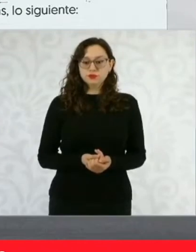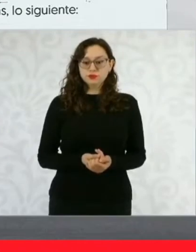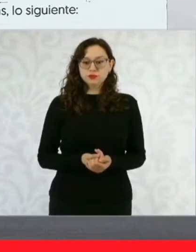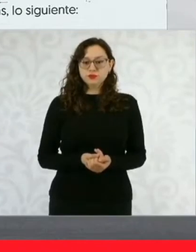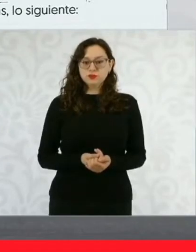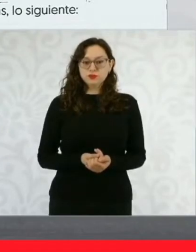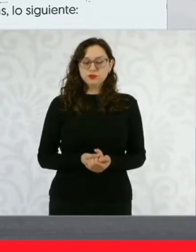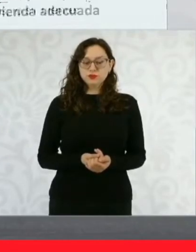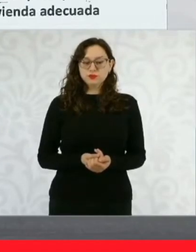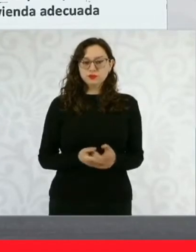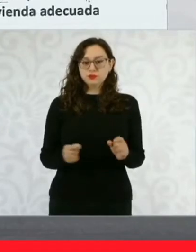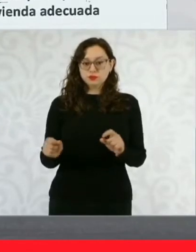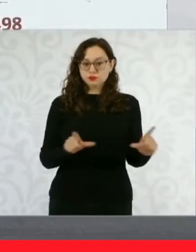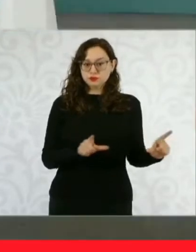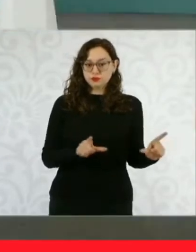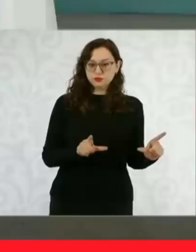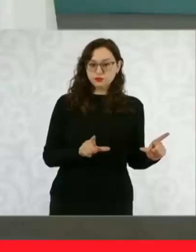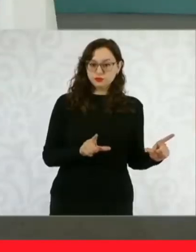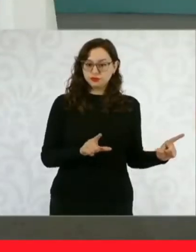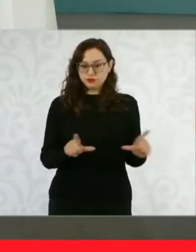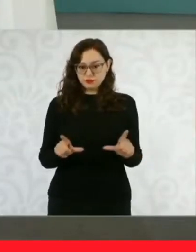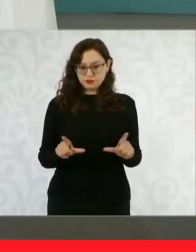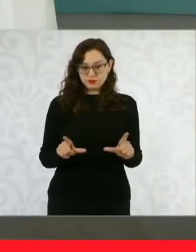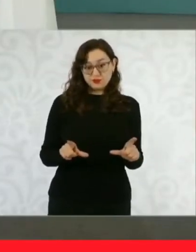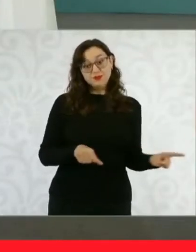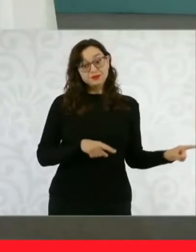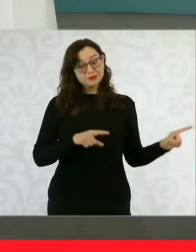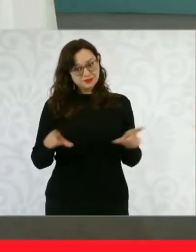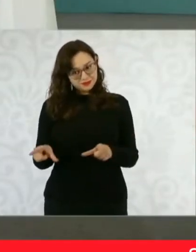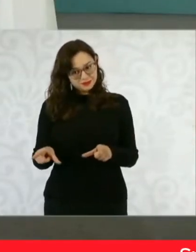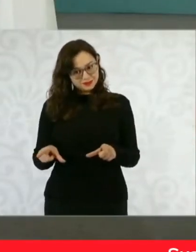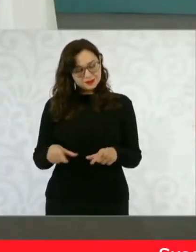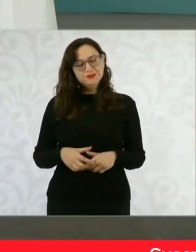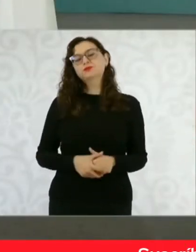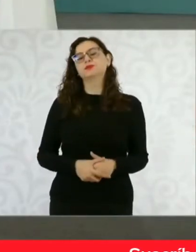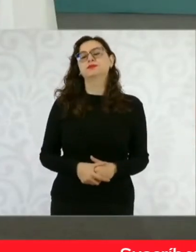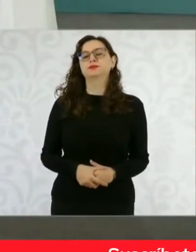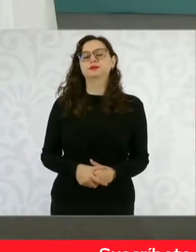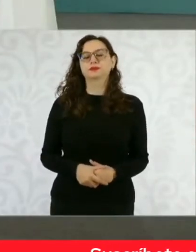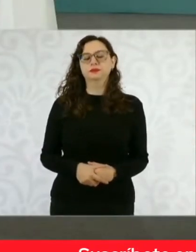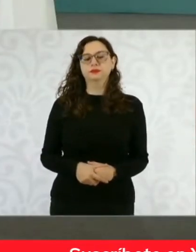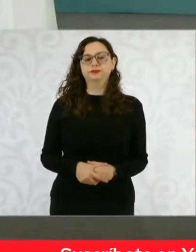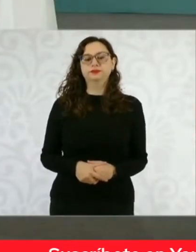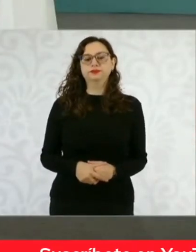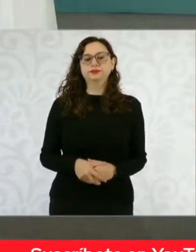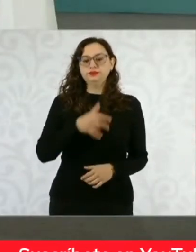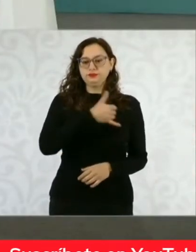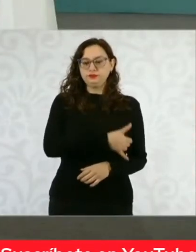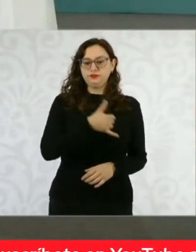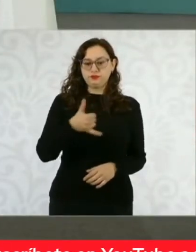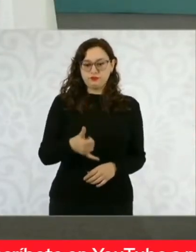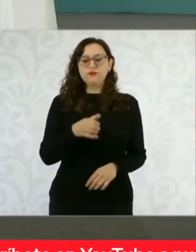Ah, caray, ¿nos regresamos? No. Sí. La constructora del Infonavit